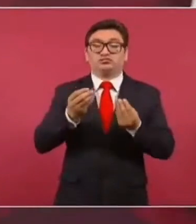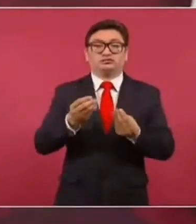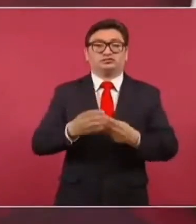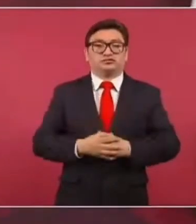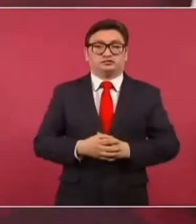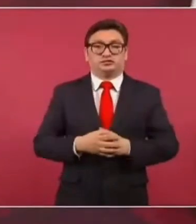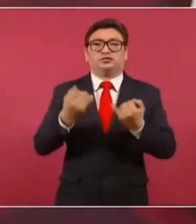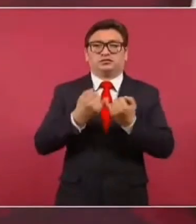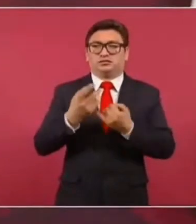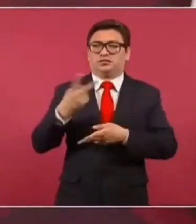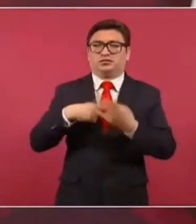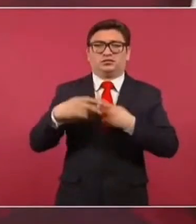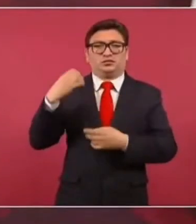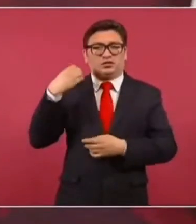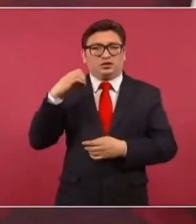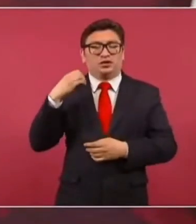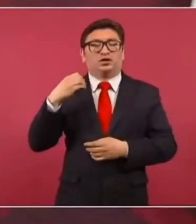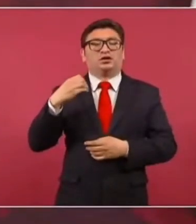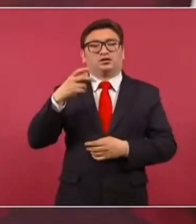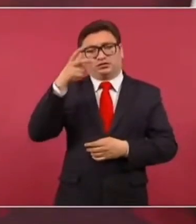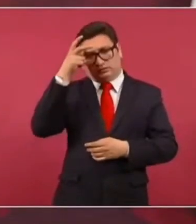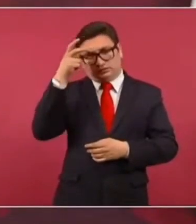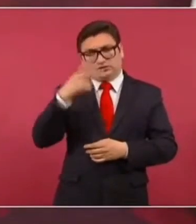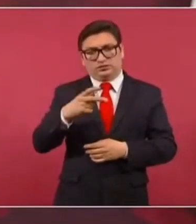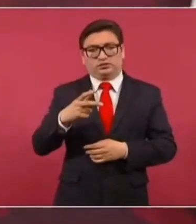de Oaxaca, de Hidalgo,